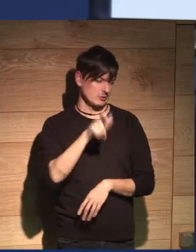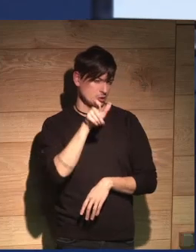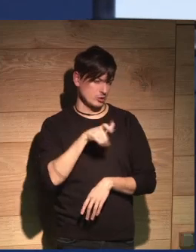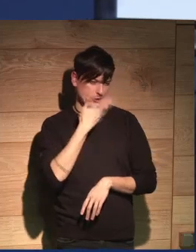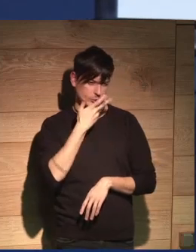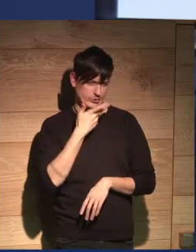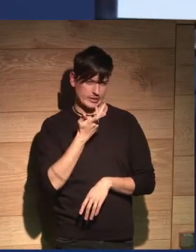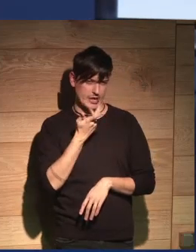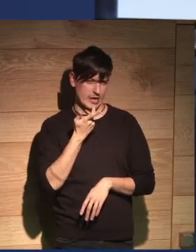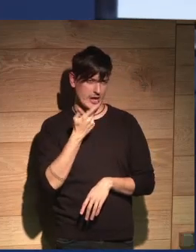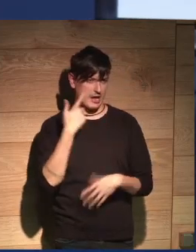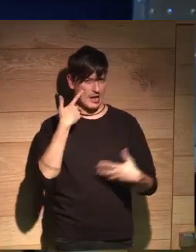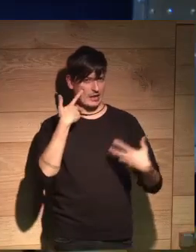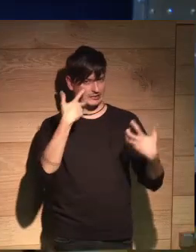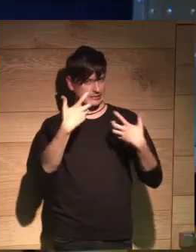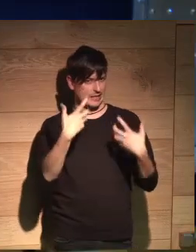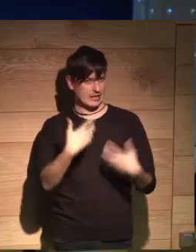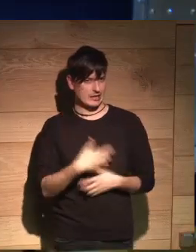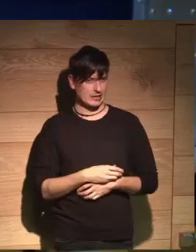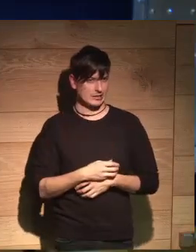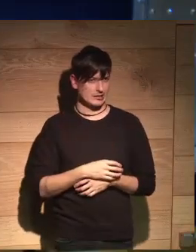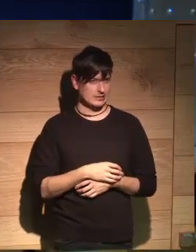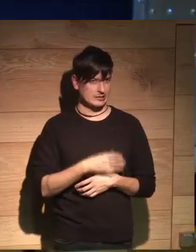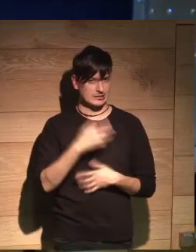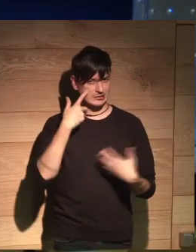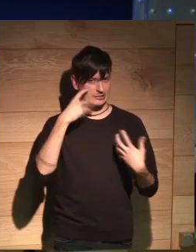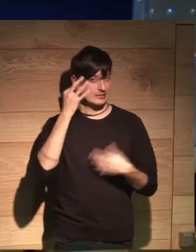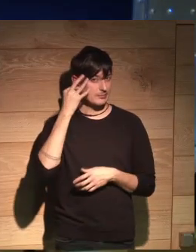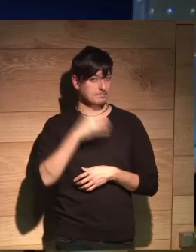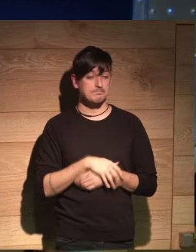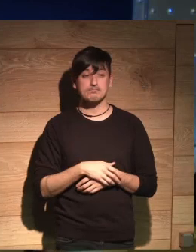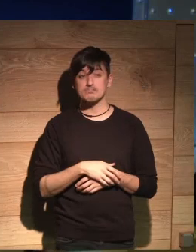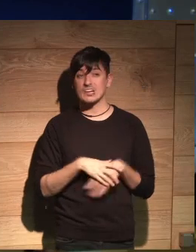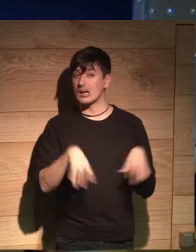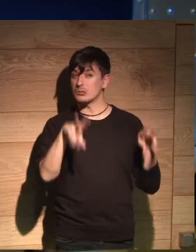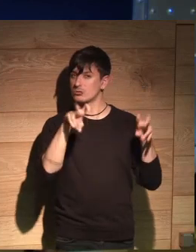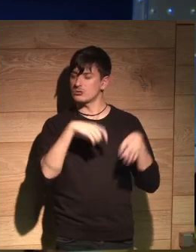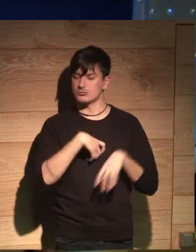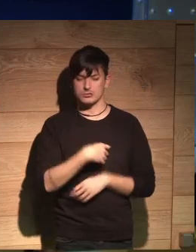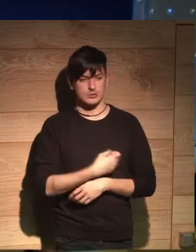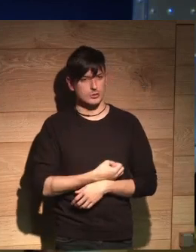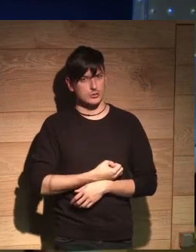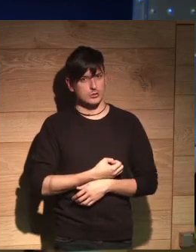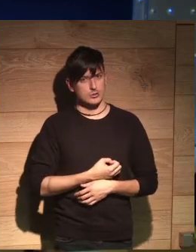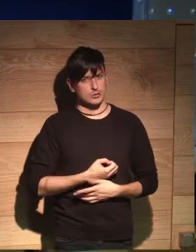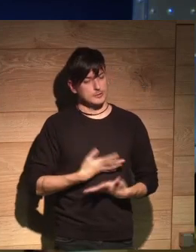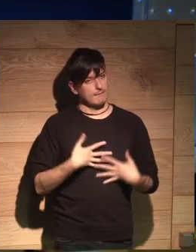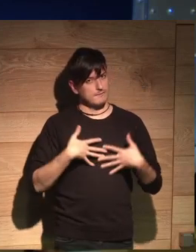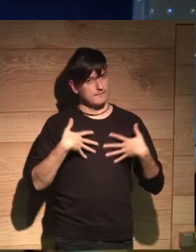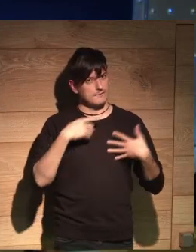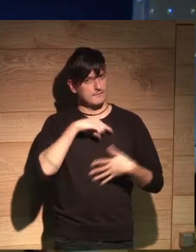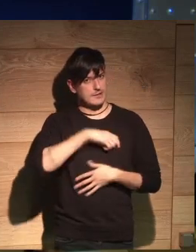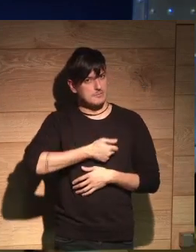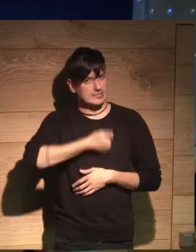conocida artista. Bien. Para mí ha sido el capítulo más emotivo, ¿de acuerdo? Más emotivo. ¿Por qué?